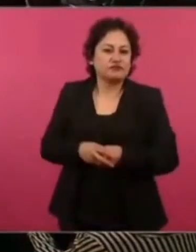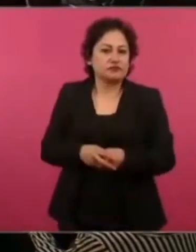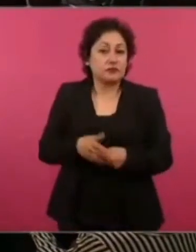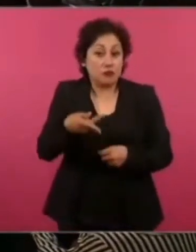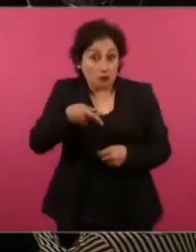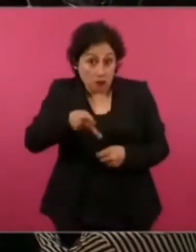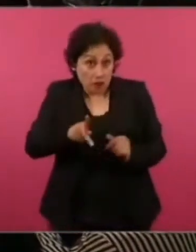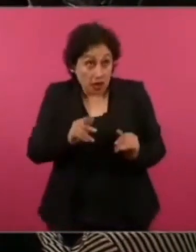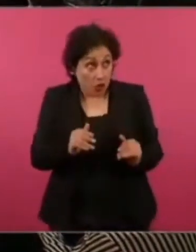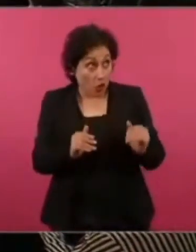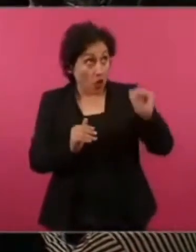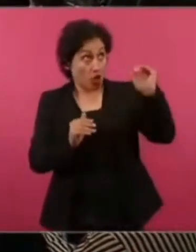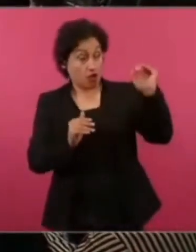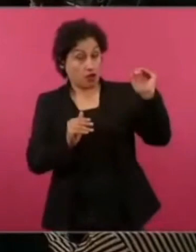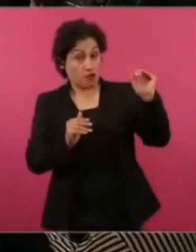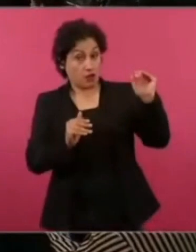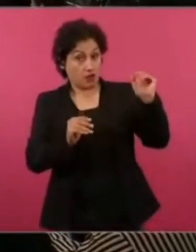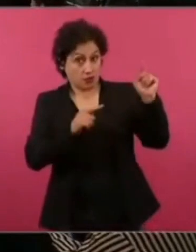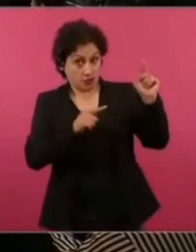ladrones